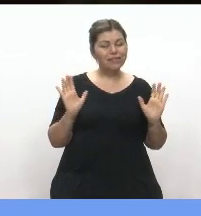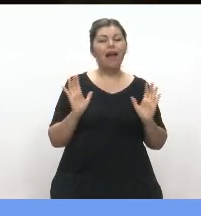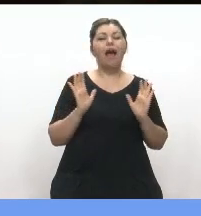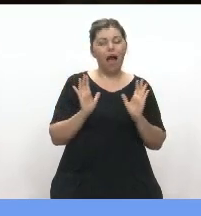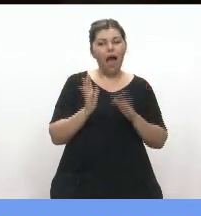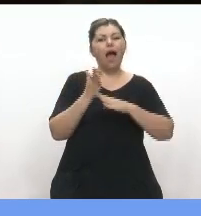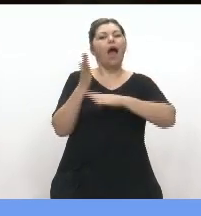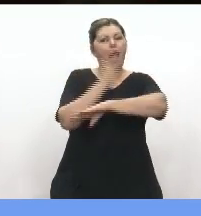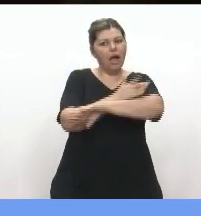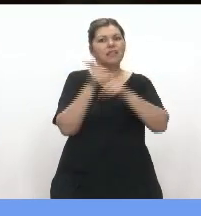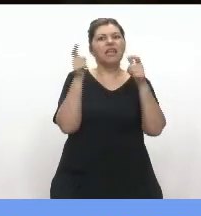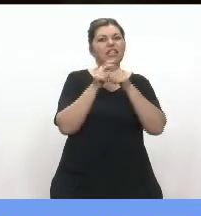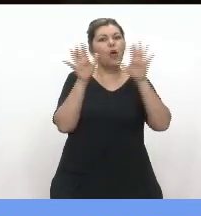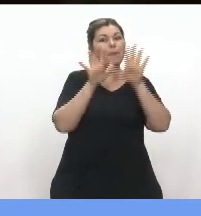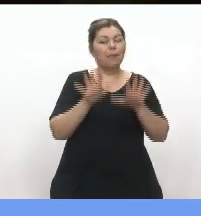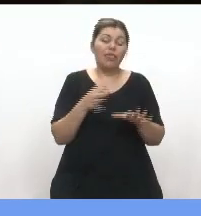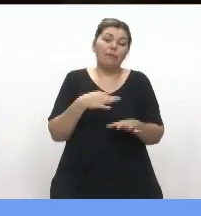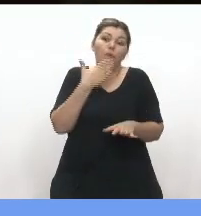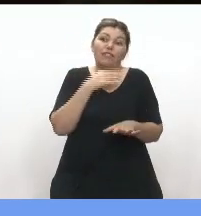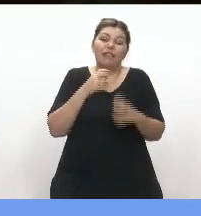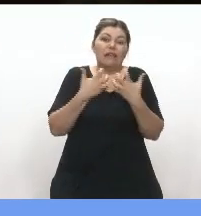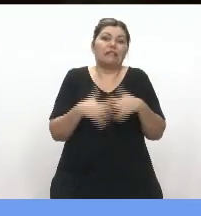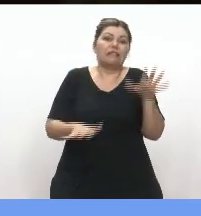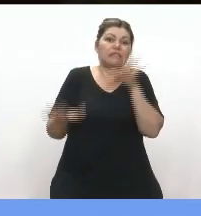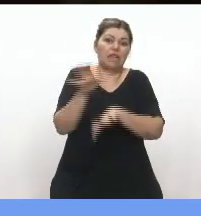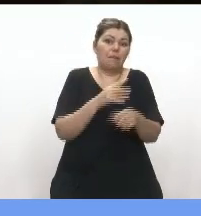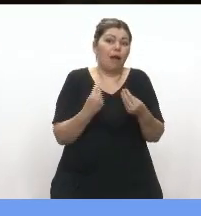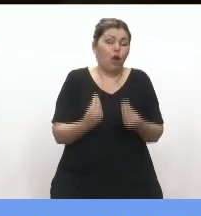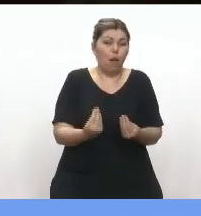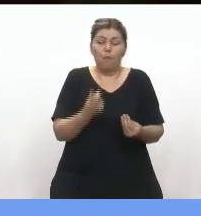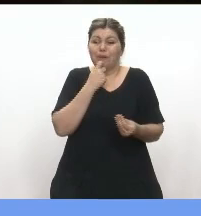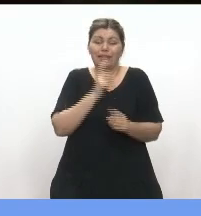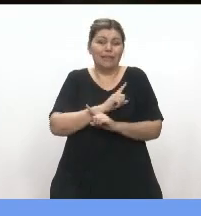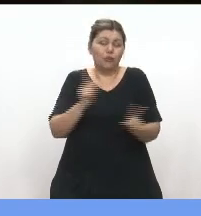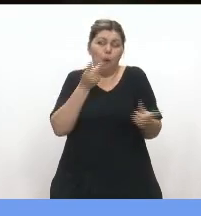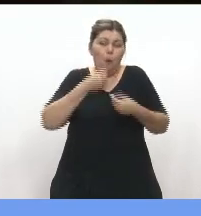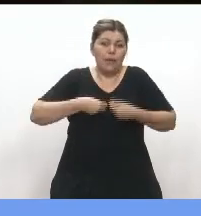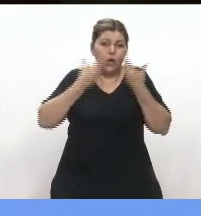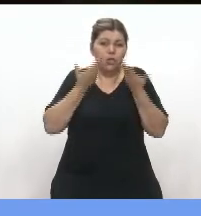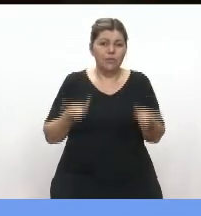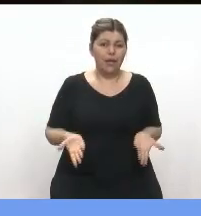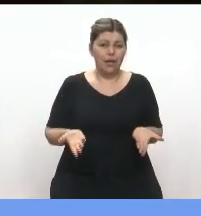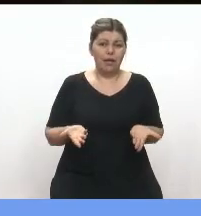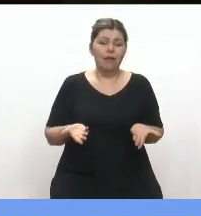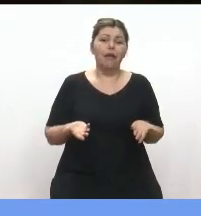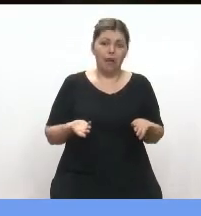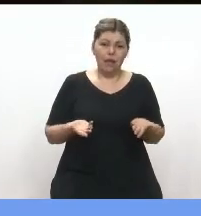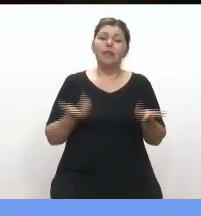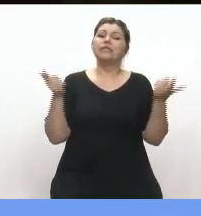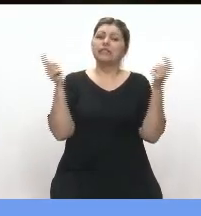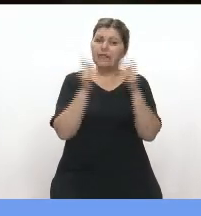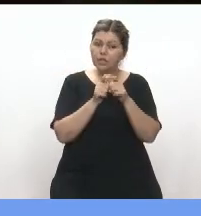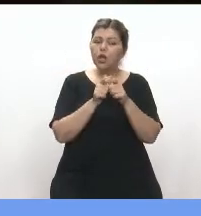preparatoria, entendamos cómo es el sistema, porque si no, nosotros mismos estamos haciendo cualquier cosa. A partir de las ordinarias